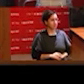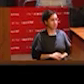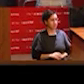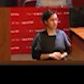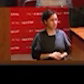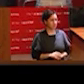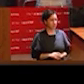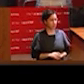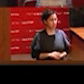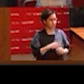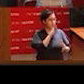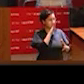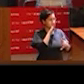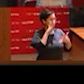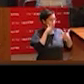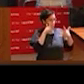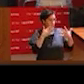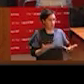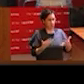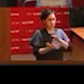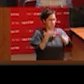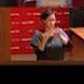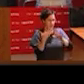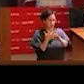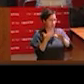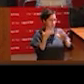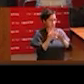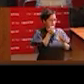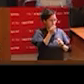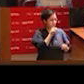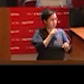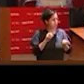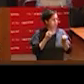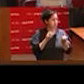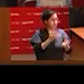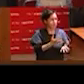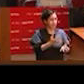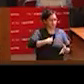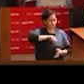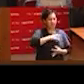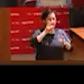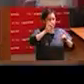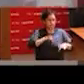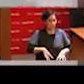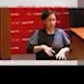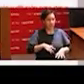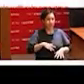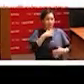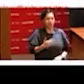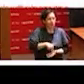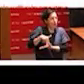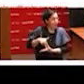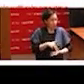actualmente hacer también una una pasada rápida sobre Quiénes somos Cómo estamos dónde estamos